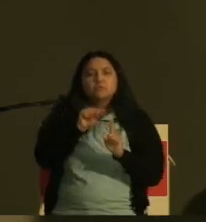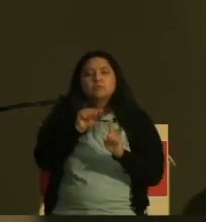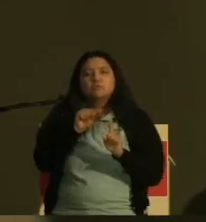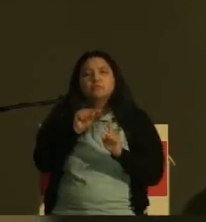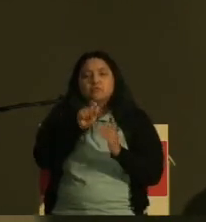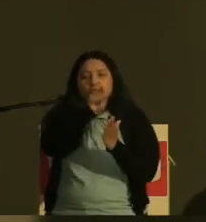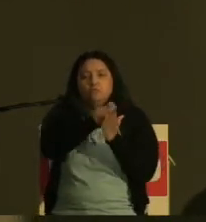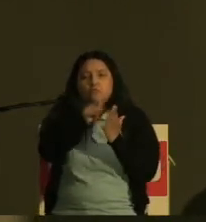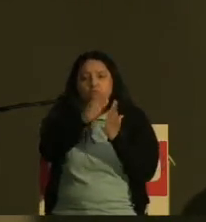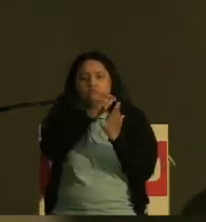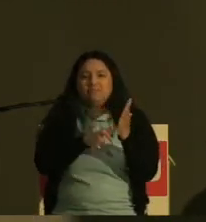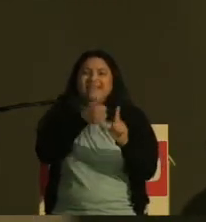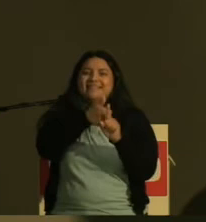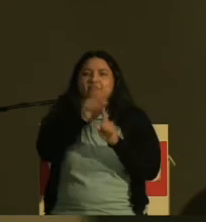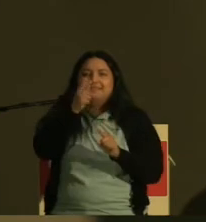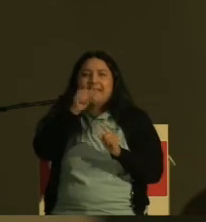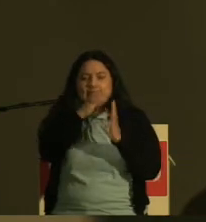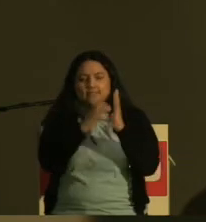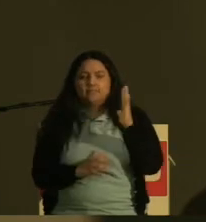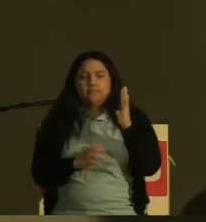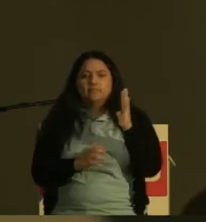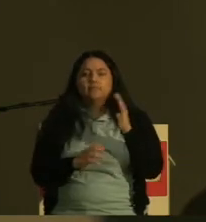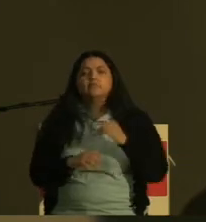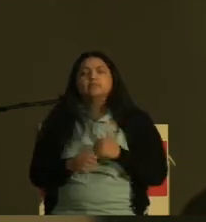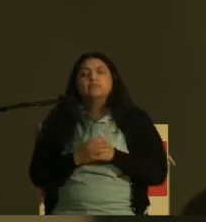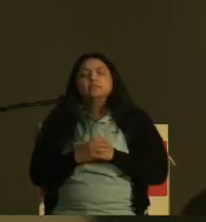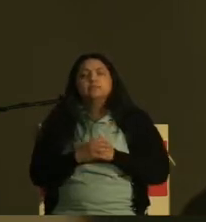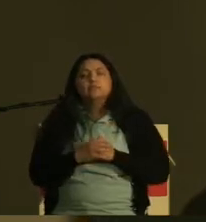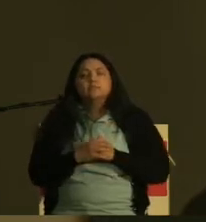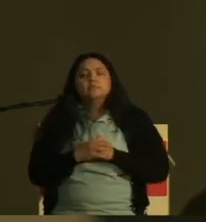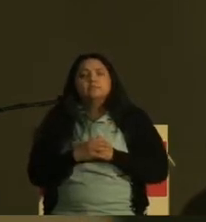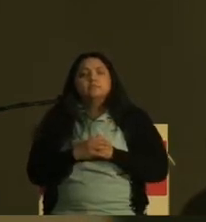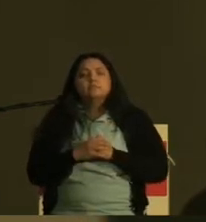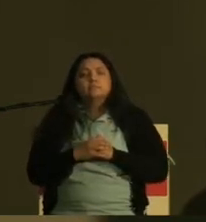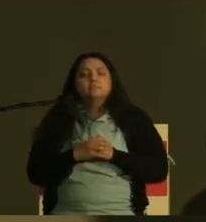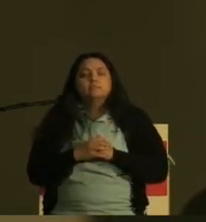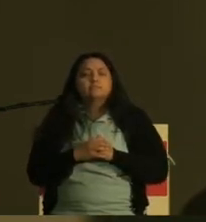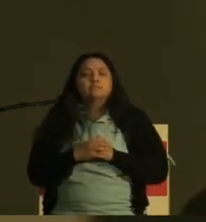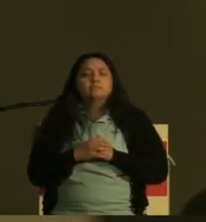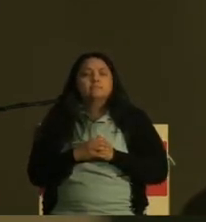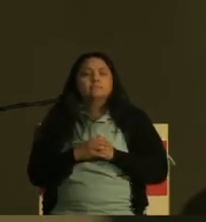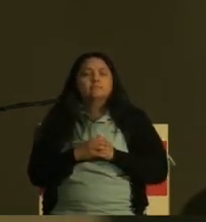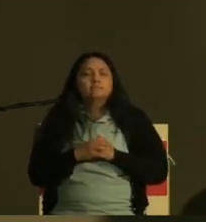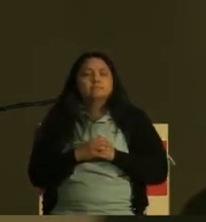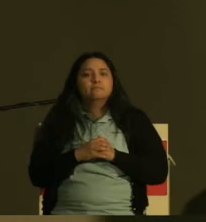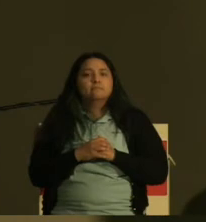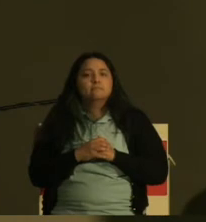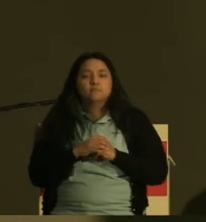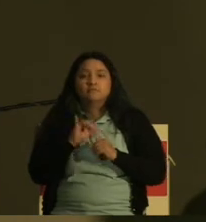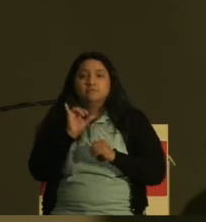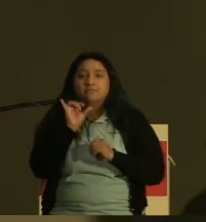en sí misma. Y ese afán, esa pulsión, precede a la